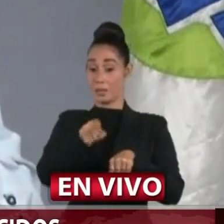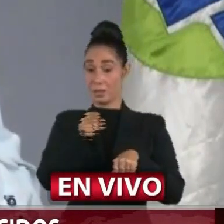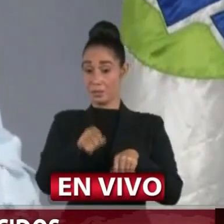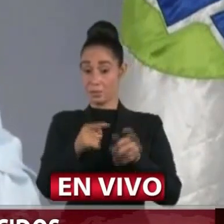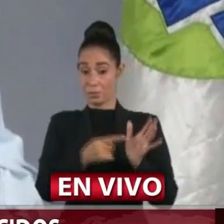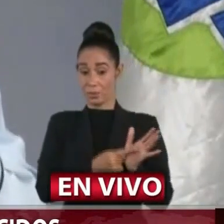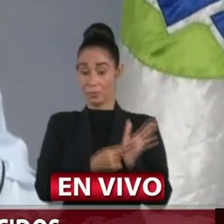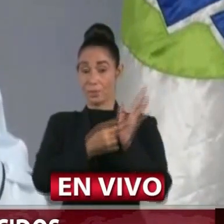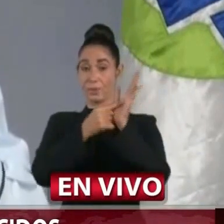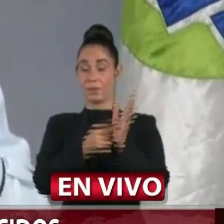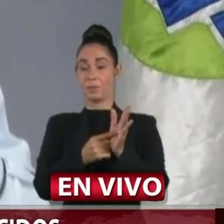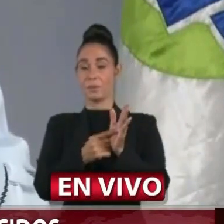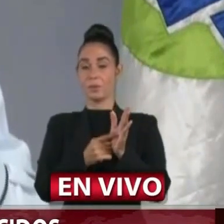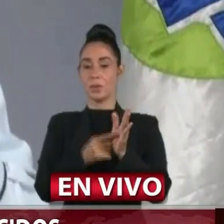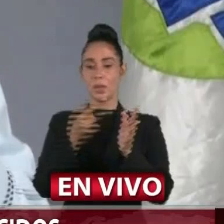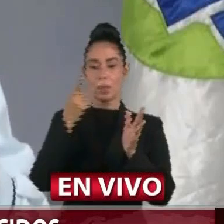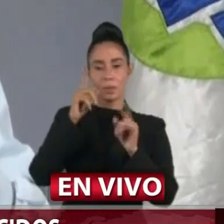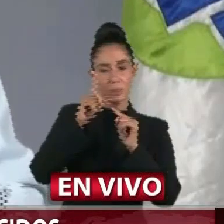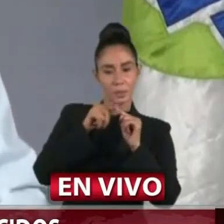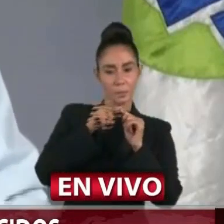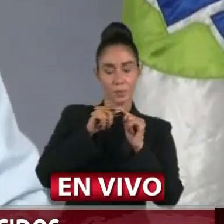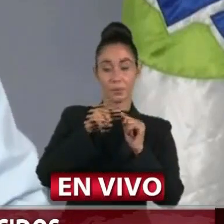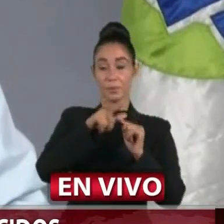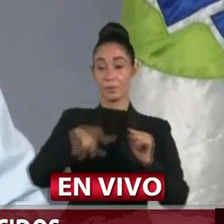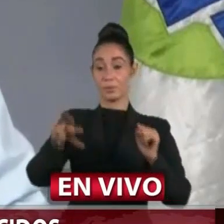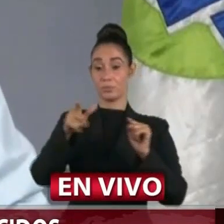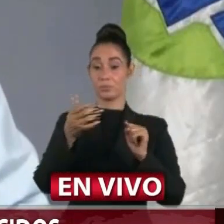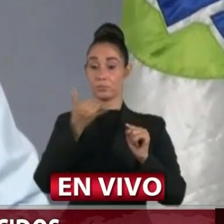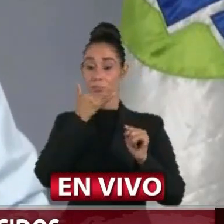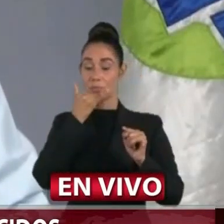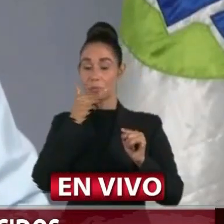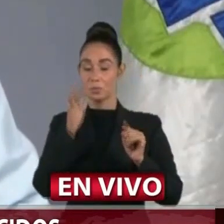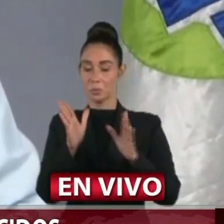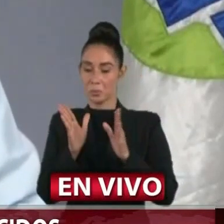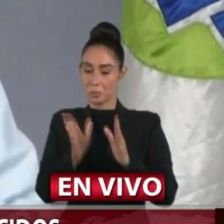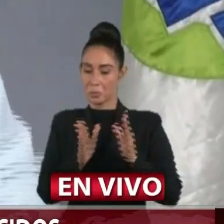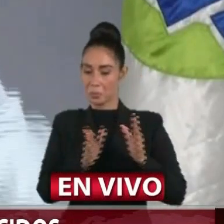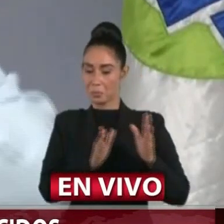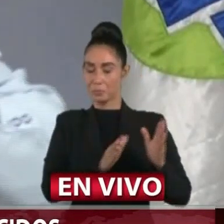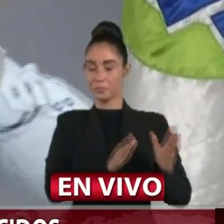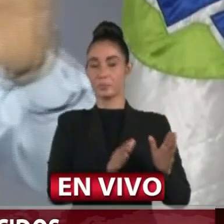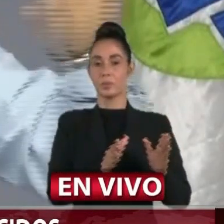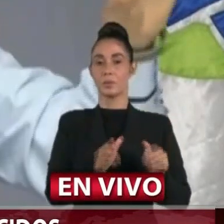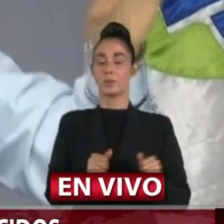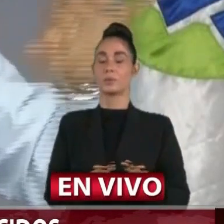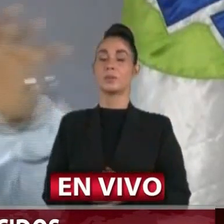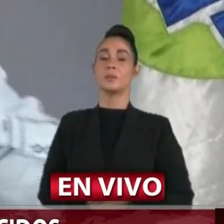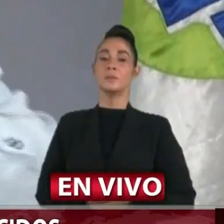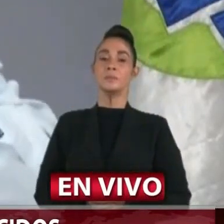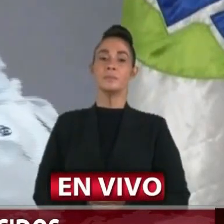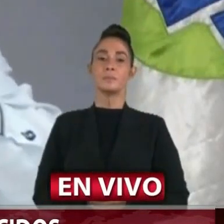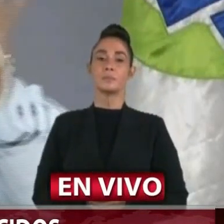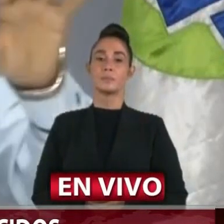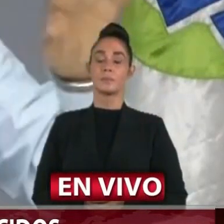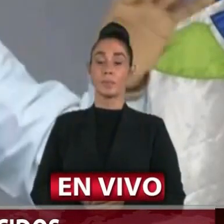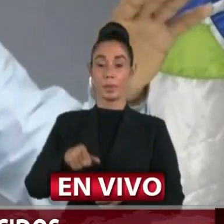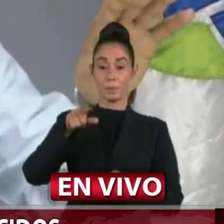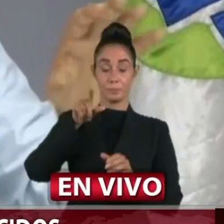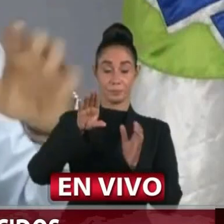produciendo las medidas de control fundamental en los manejos epidémicos, la gran masa,